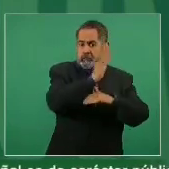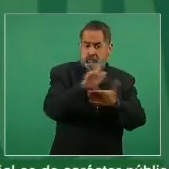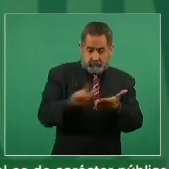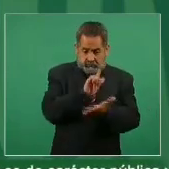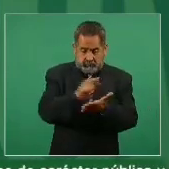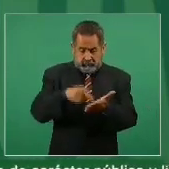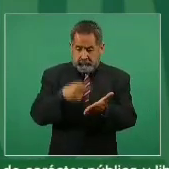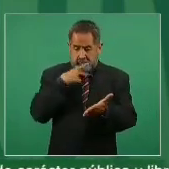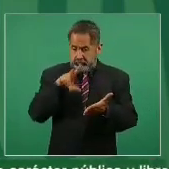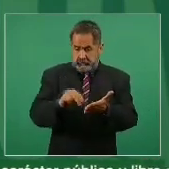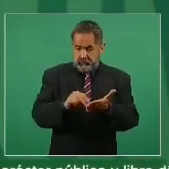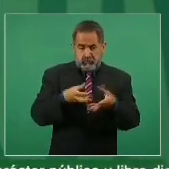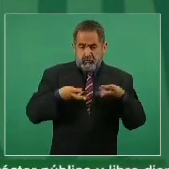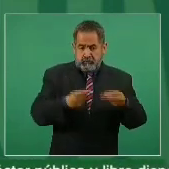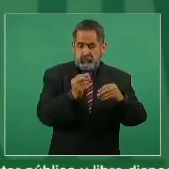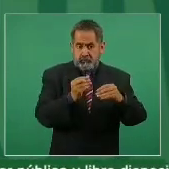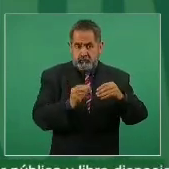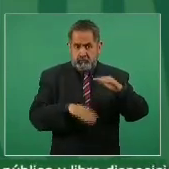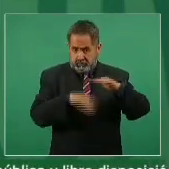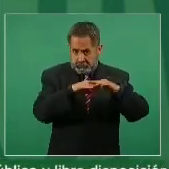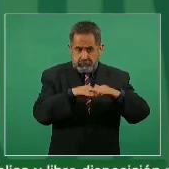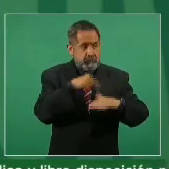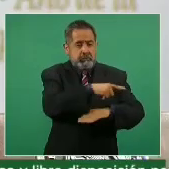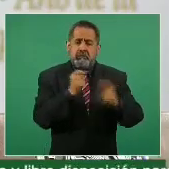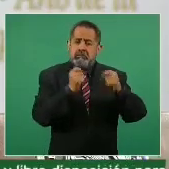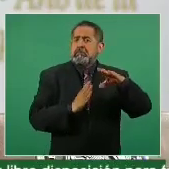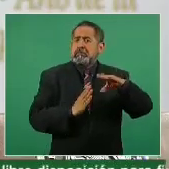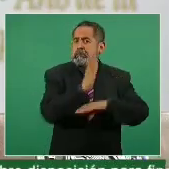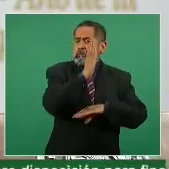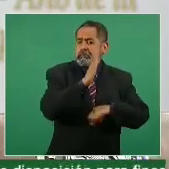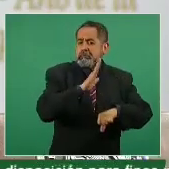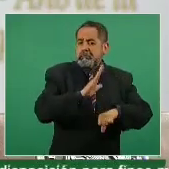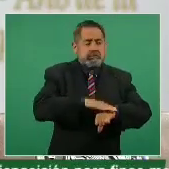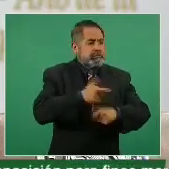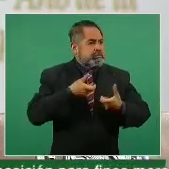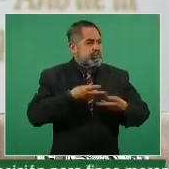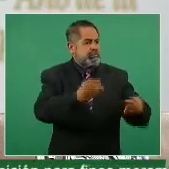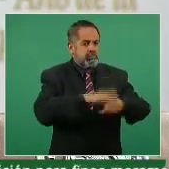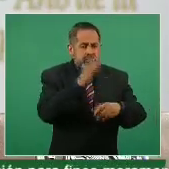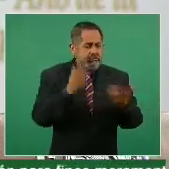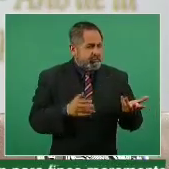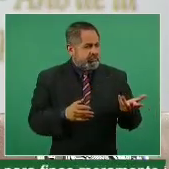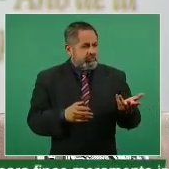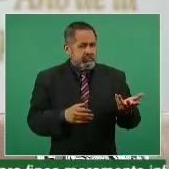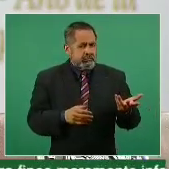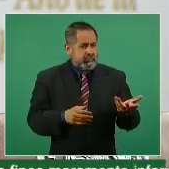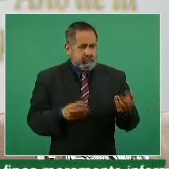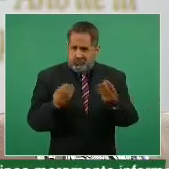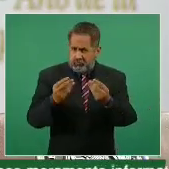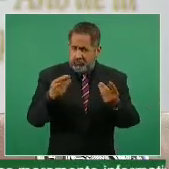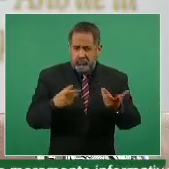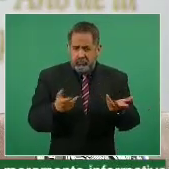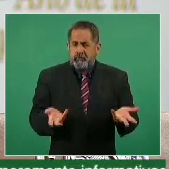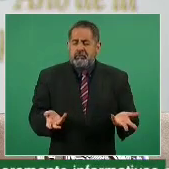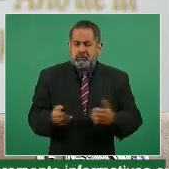campaña. Muchísimo. Con mucho. Nos endeudó con el Fondo Monetario Internacional. Y actualmente es cosa de